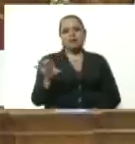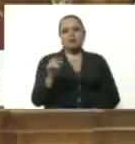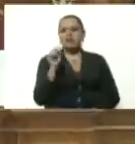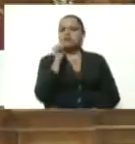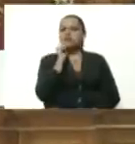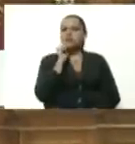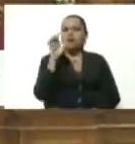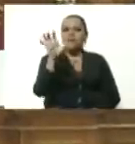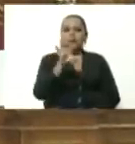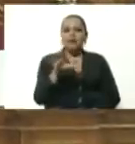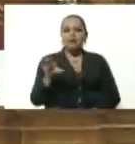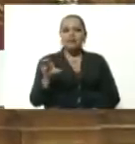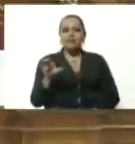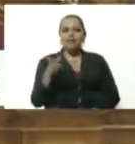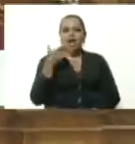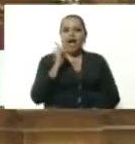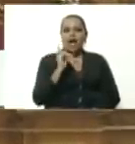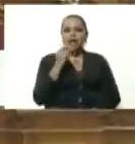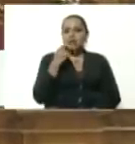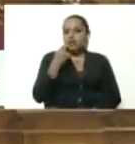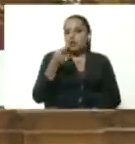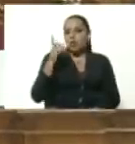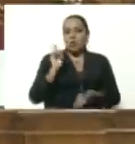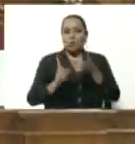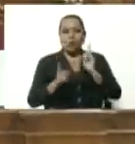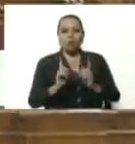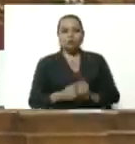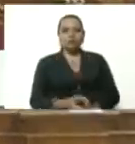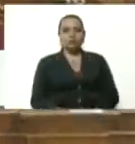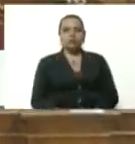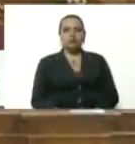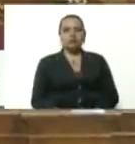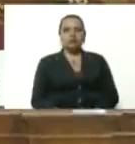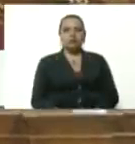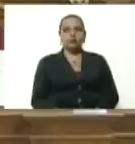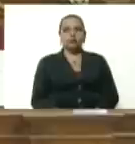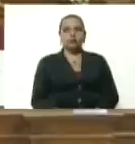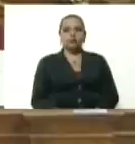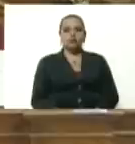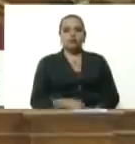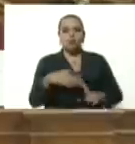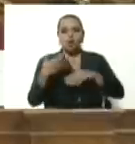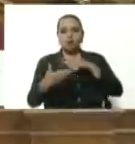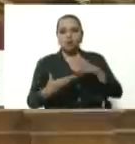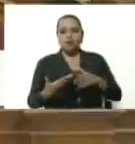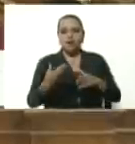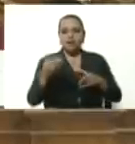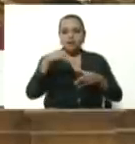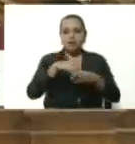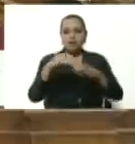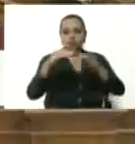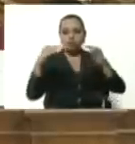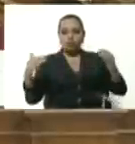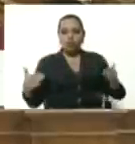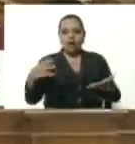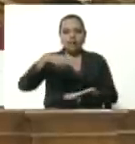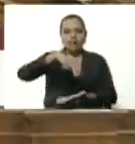¿Quién de esos países tuvo un pronunciamiento por lo del distribuidor Altamira?